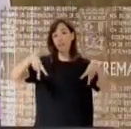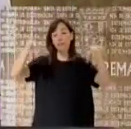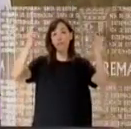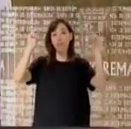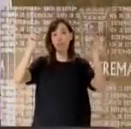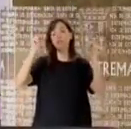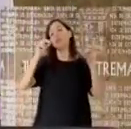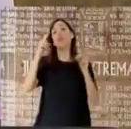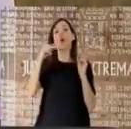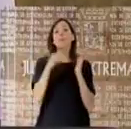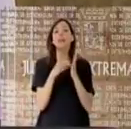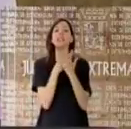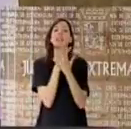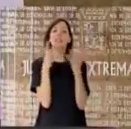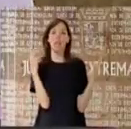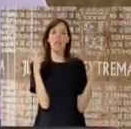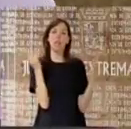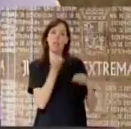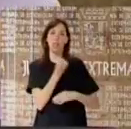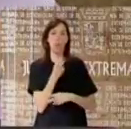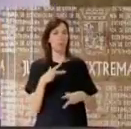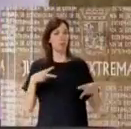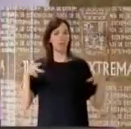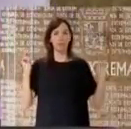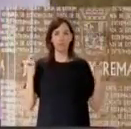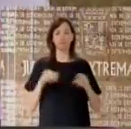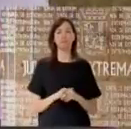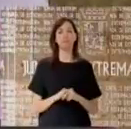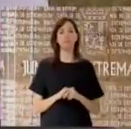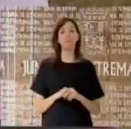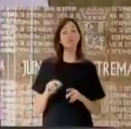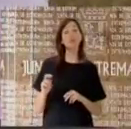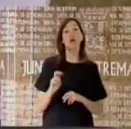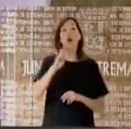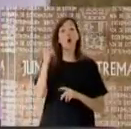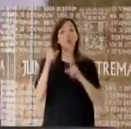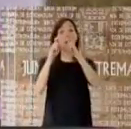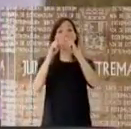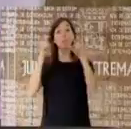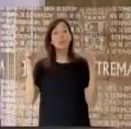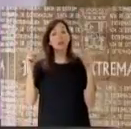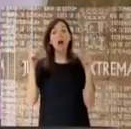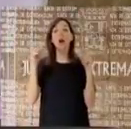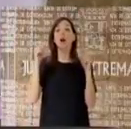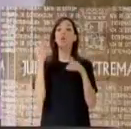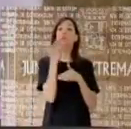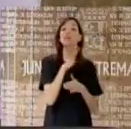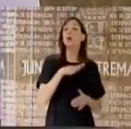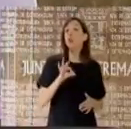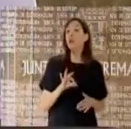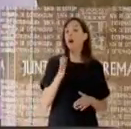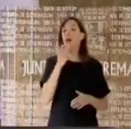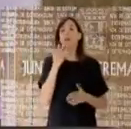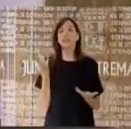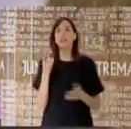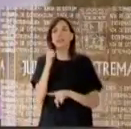de 2017. ¿Se pueden presentar otras empresas que sus obligaciones pues no estén